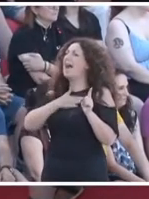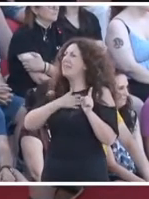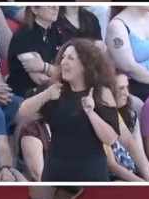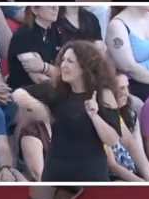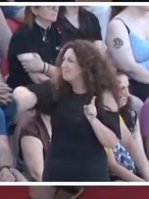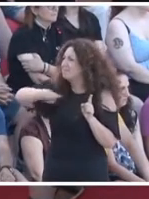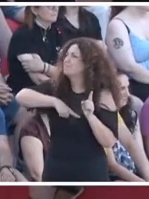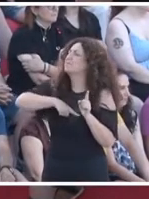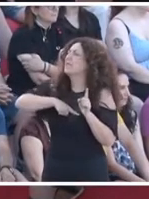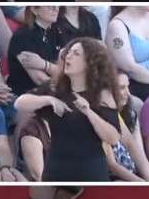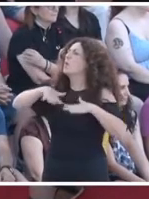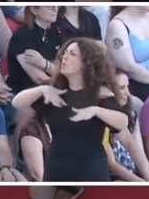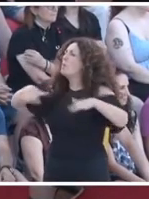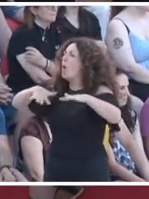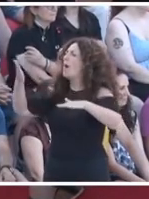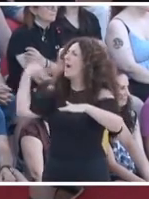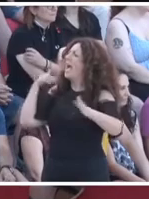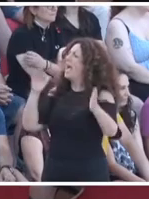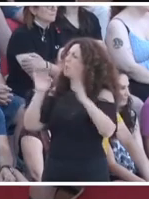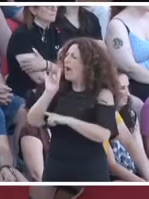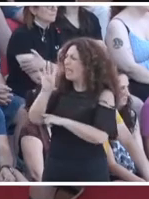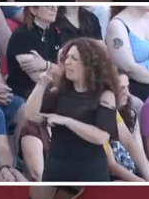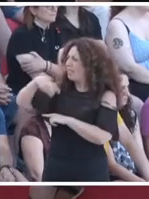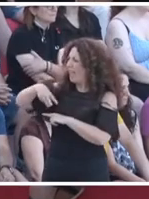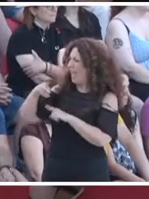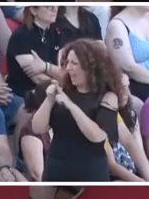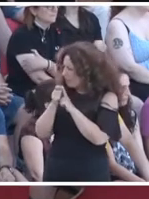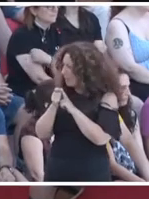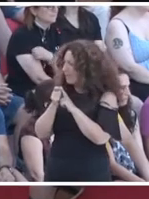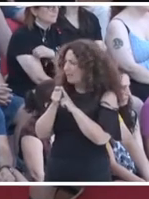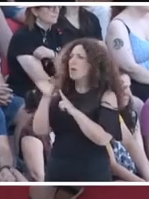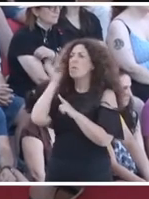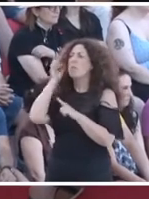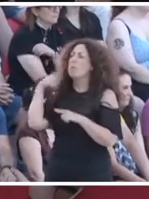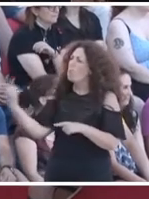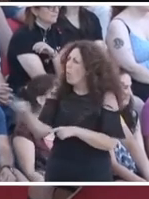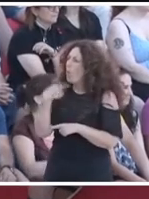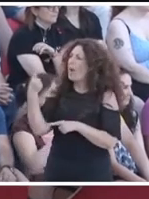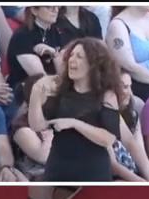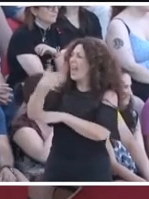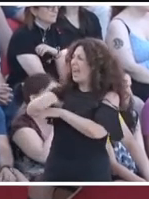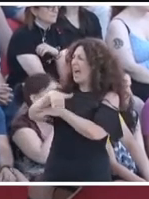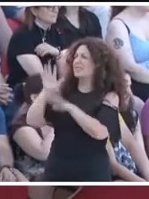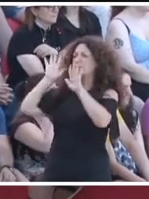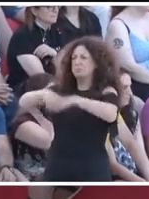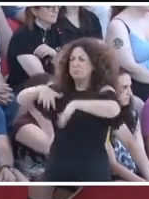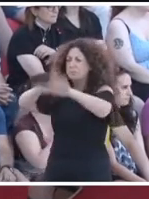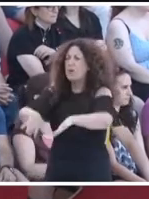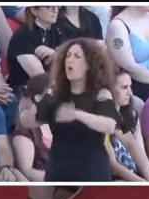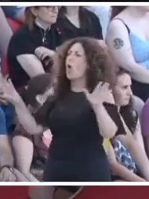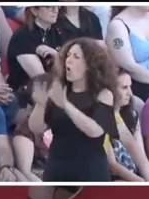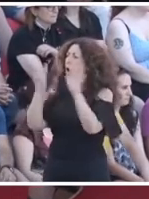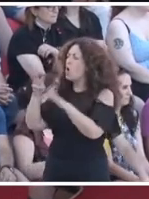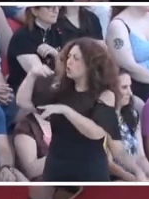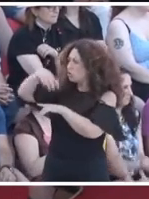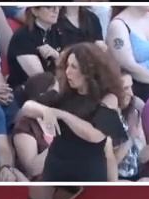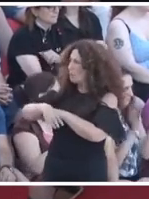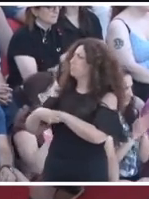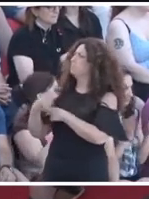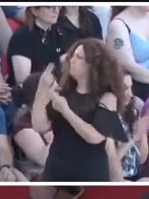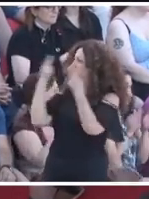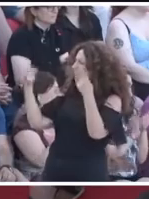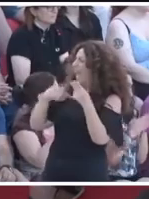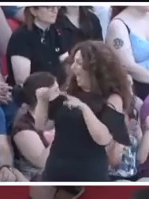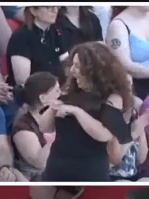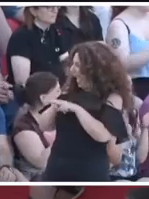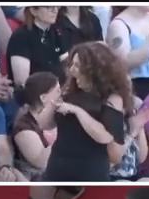que movilizasteis en el 15M, todas las mujeres que salimos a la calle el 8 de marzo a decir, hermana,